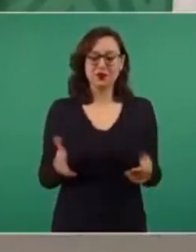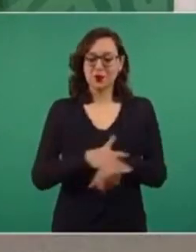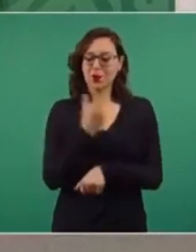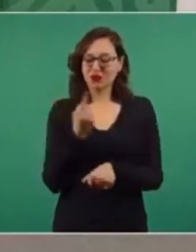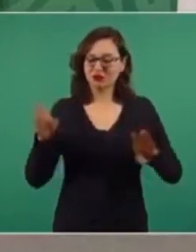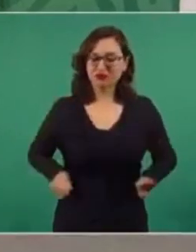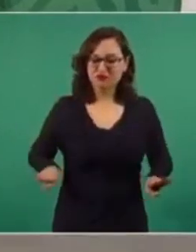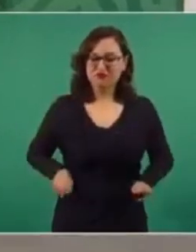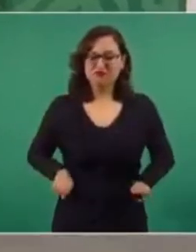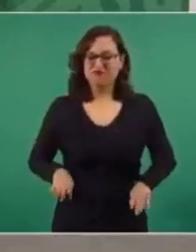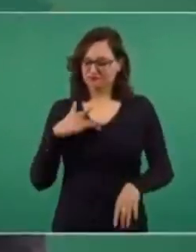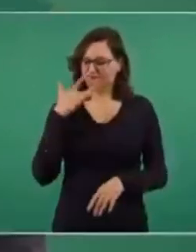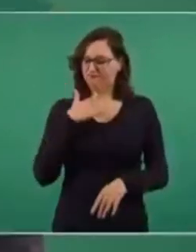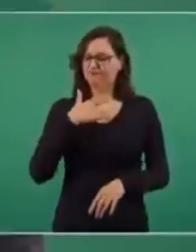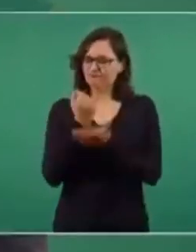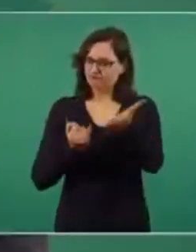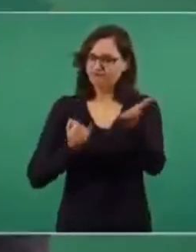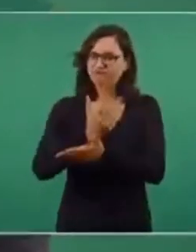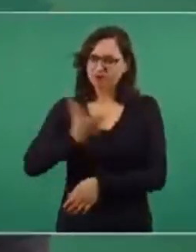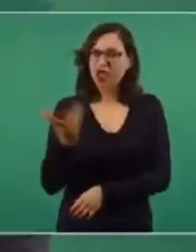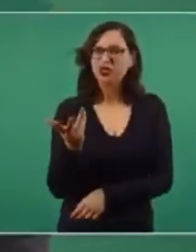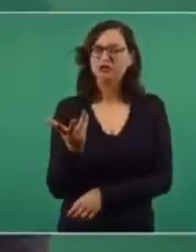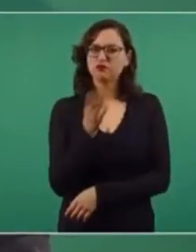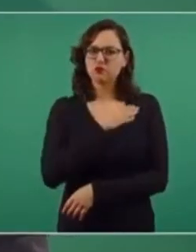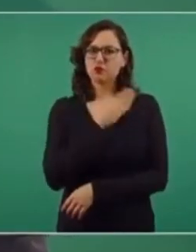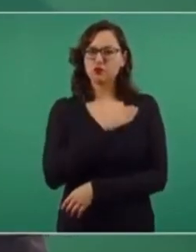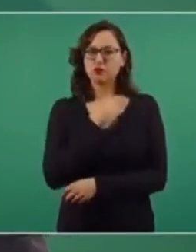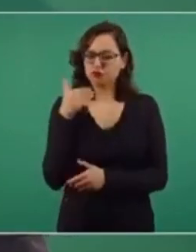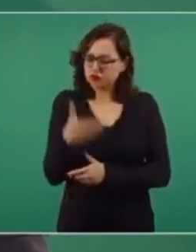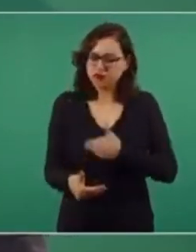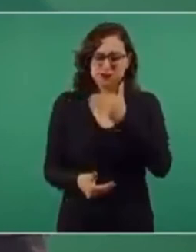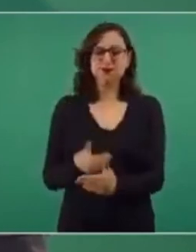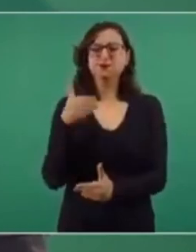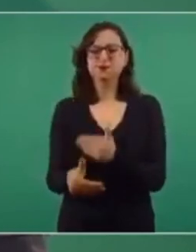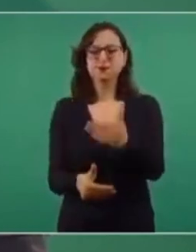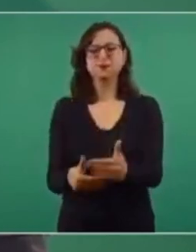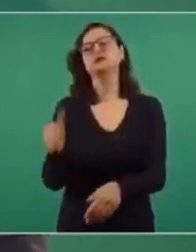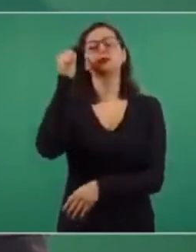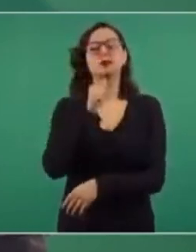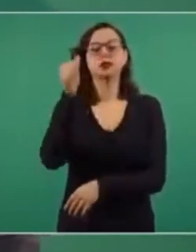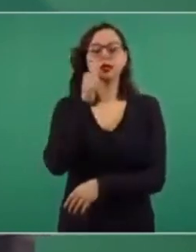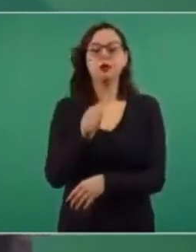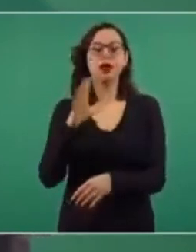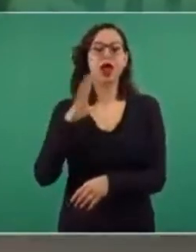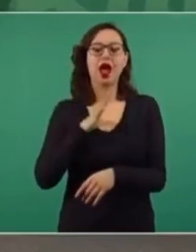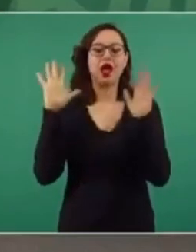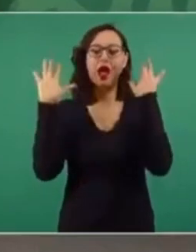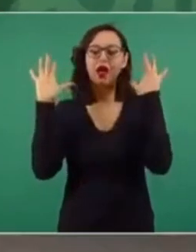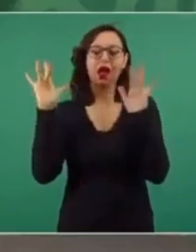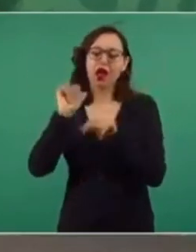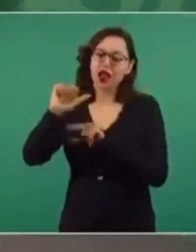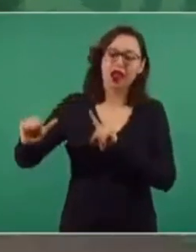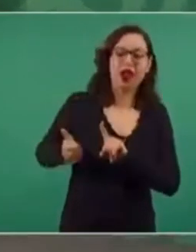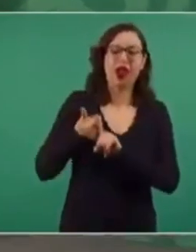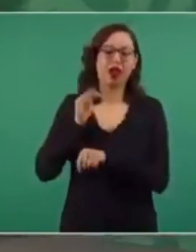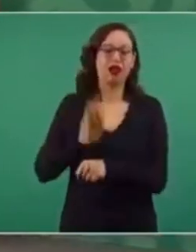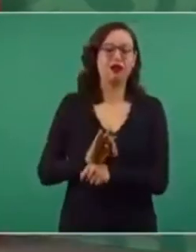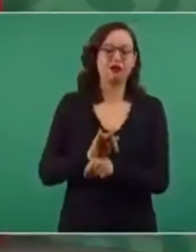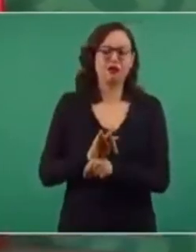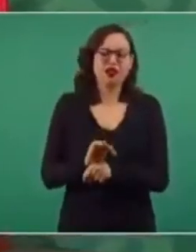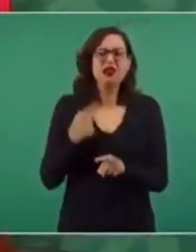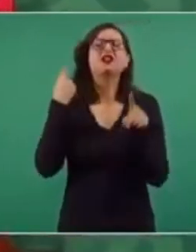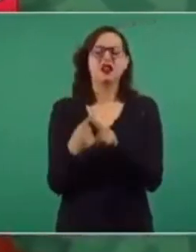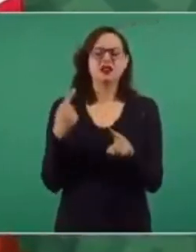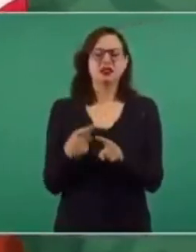buena fe, siempre se tiene a un ángel de la guarda. ¿Y saben quién es ese ángel de la